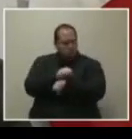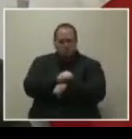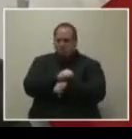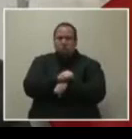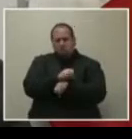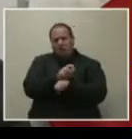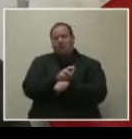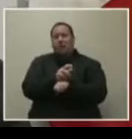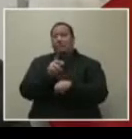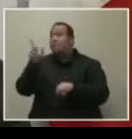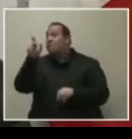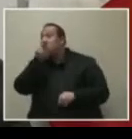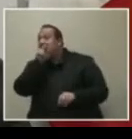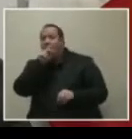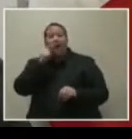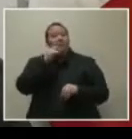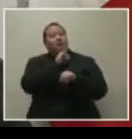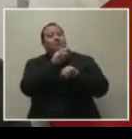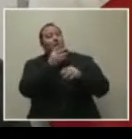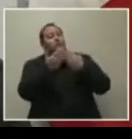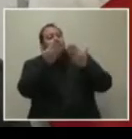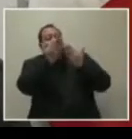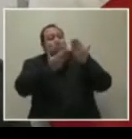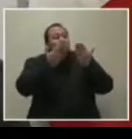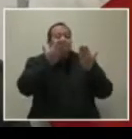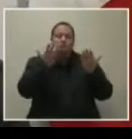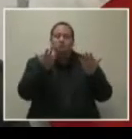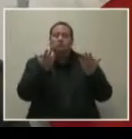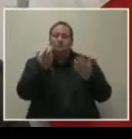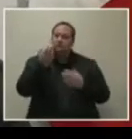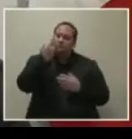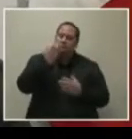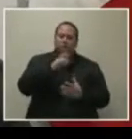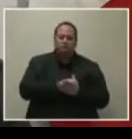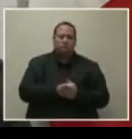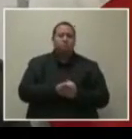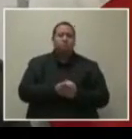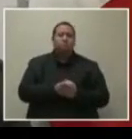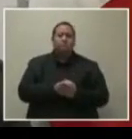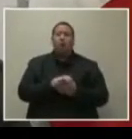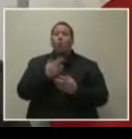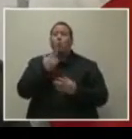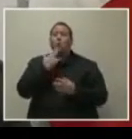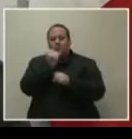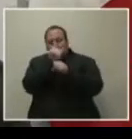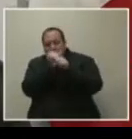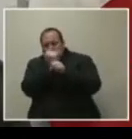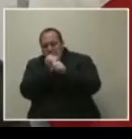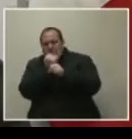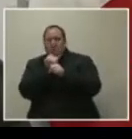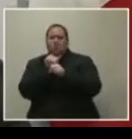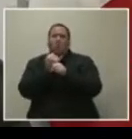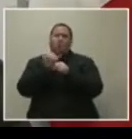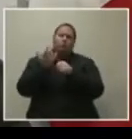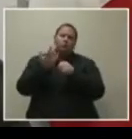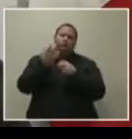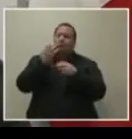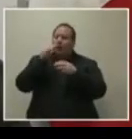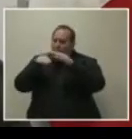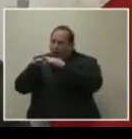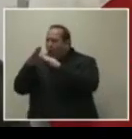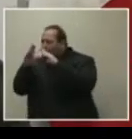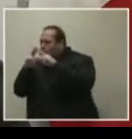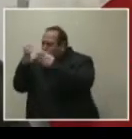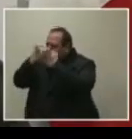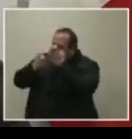luego que había la inquietud de agotar alguna información al respecto y por esa razón es que se empleó un mecanismo de investigación que requiere control judicial, un cateo. Y